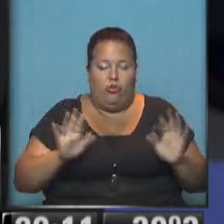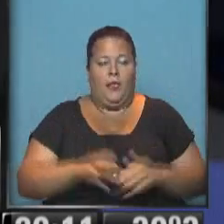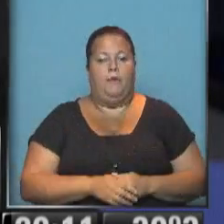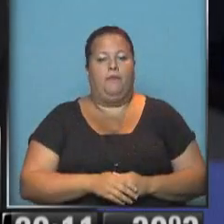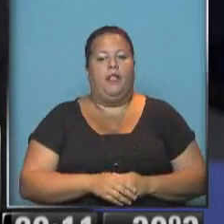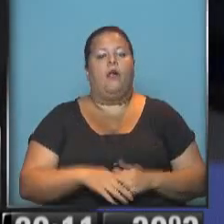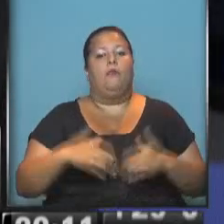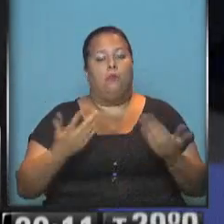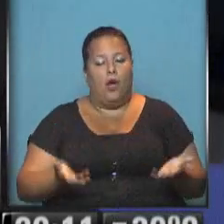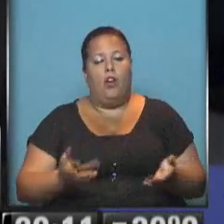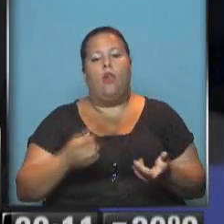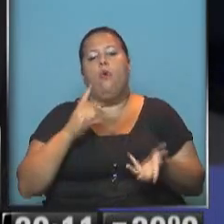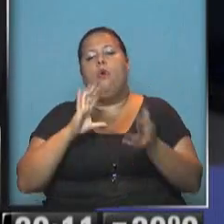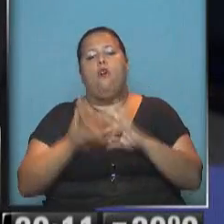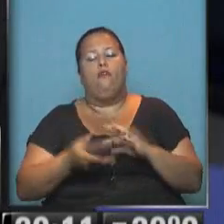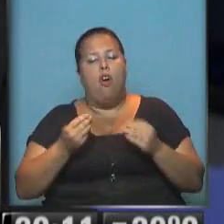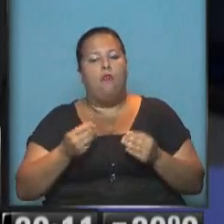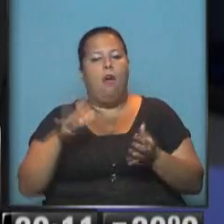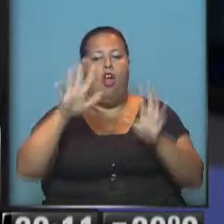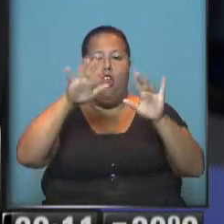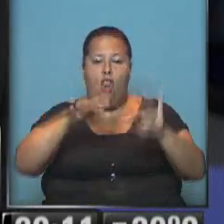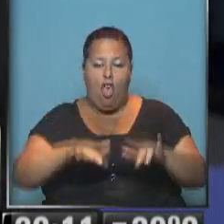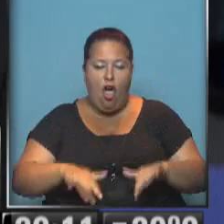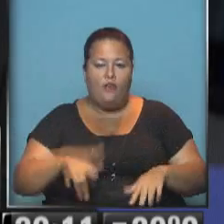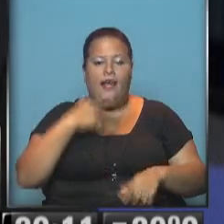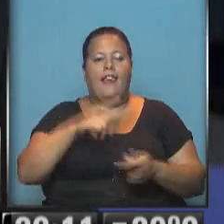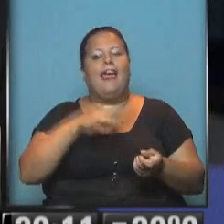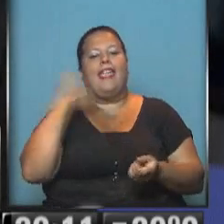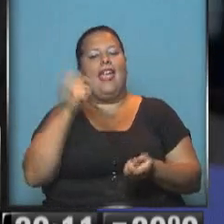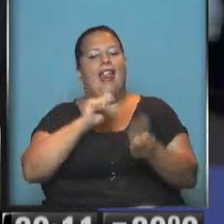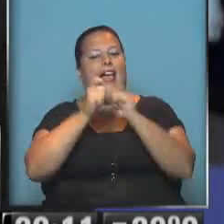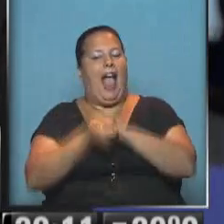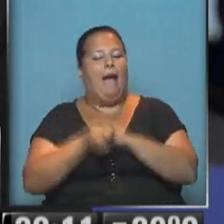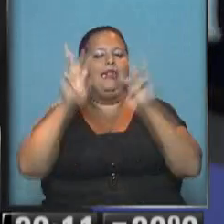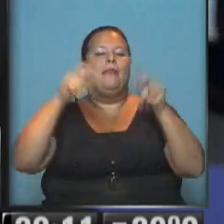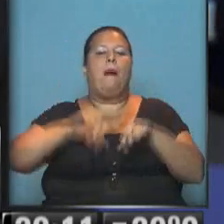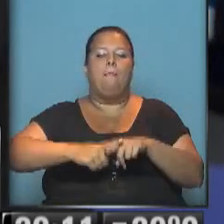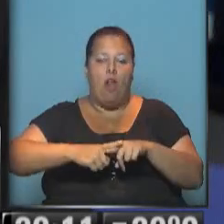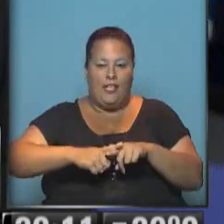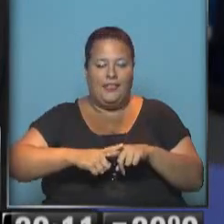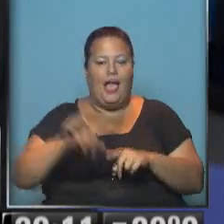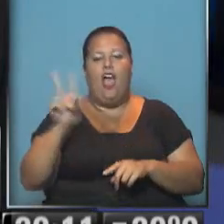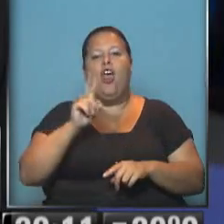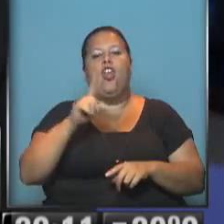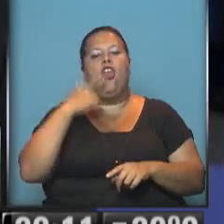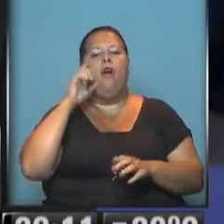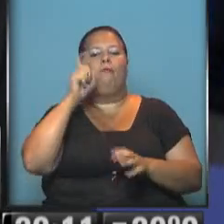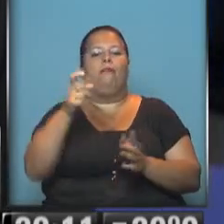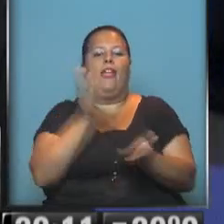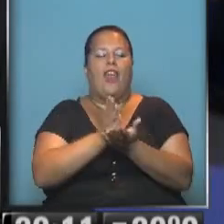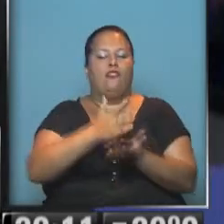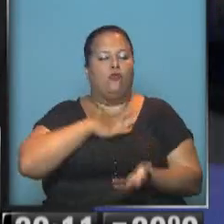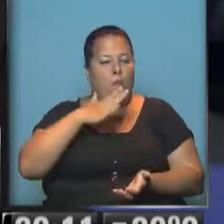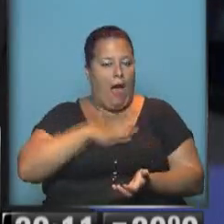Y, por supuesto, de alguna manera, todo el escrito trata de convertir esto en una causa política y no de violación de derechos